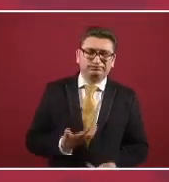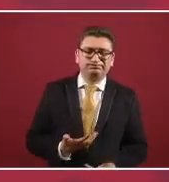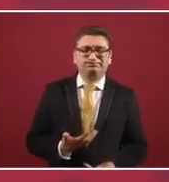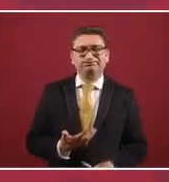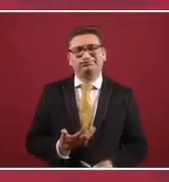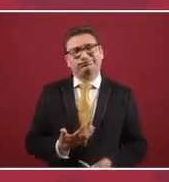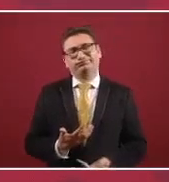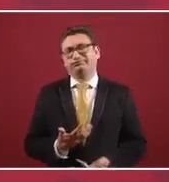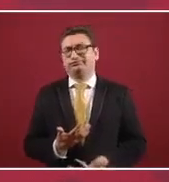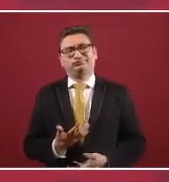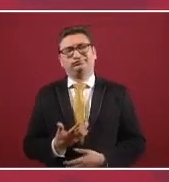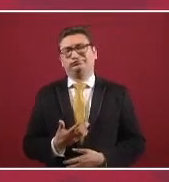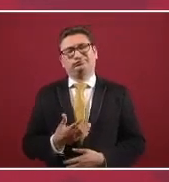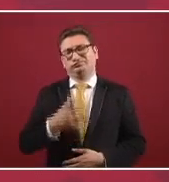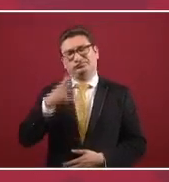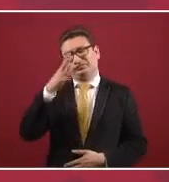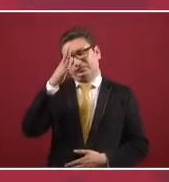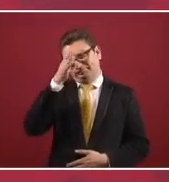de acuerdo en